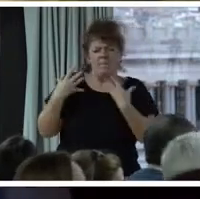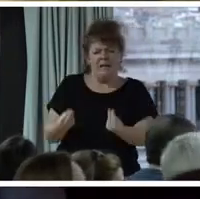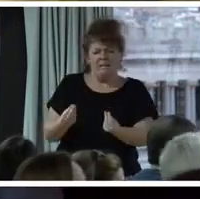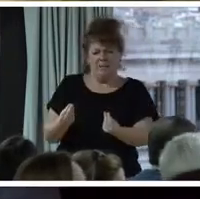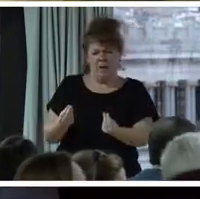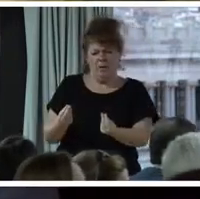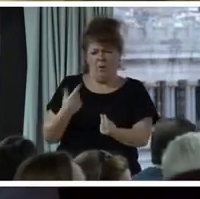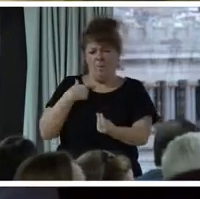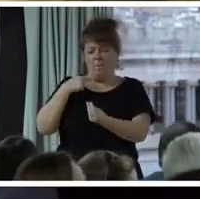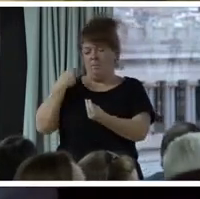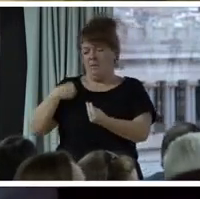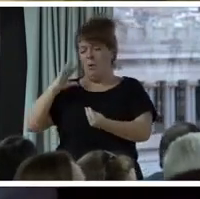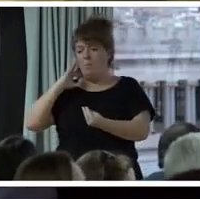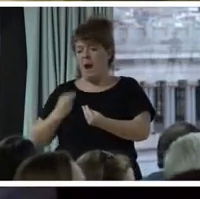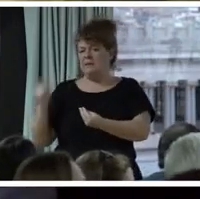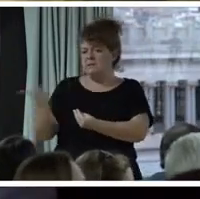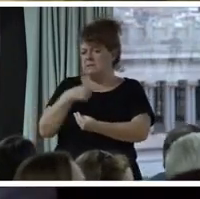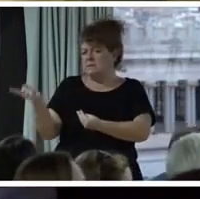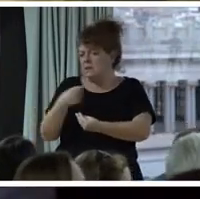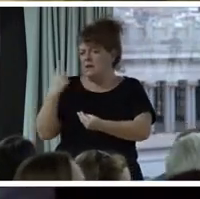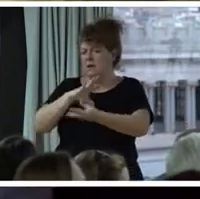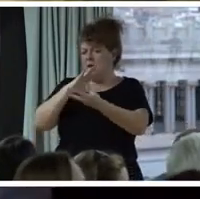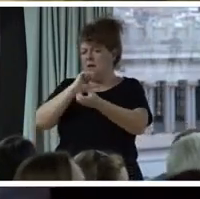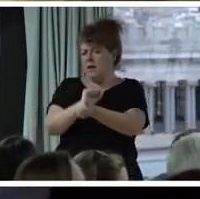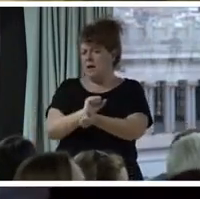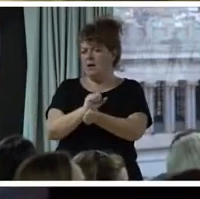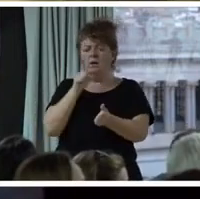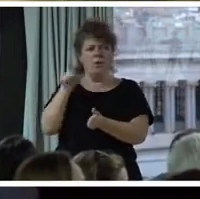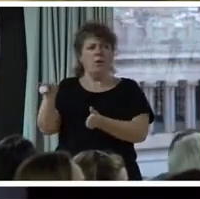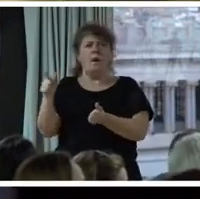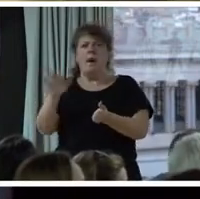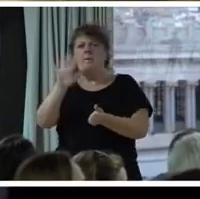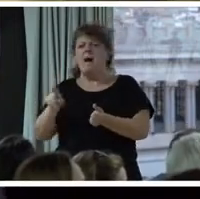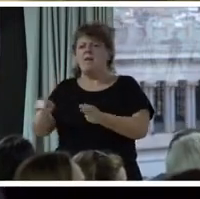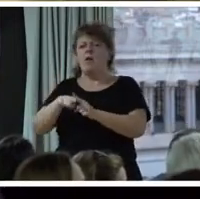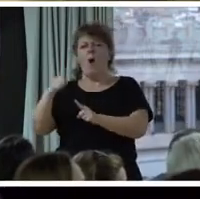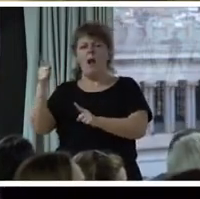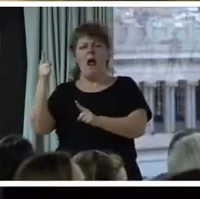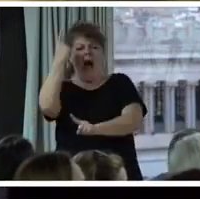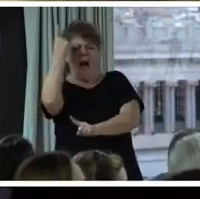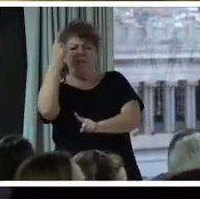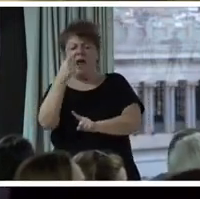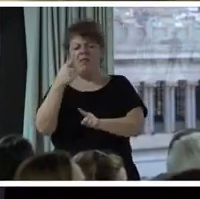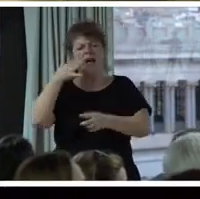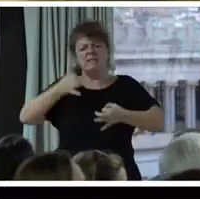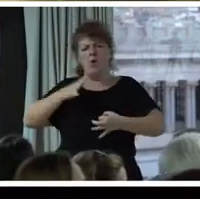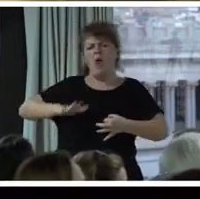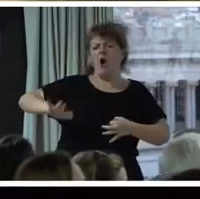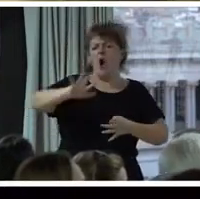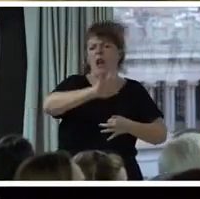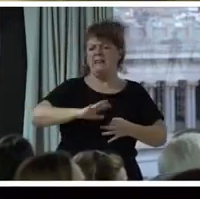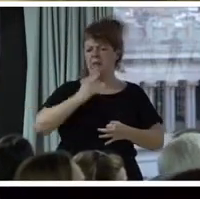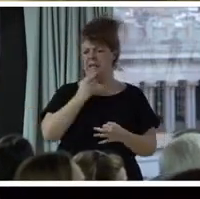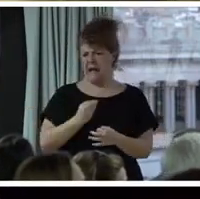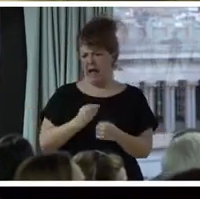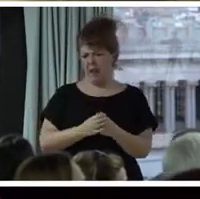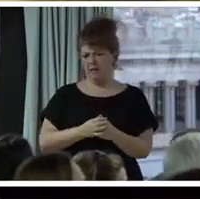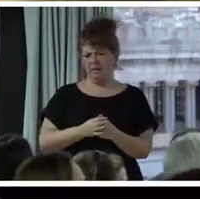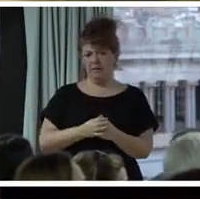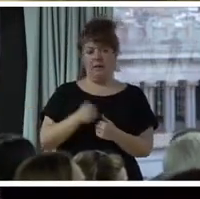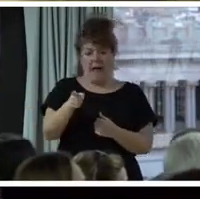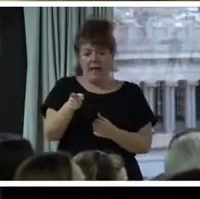los de los palestinos basada en el tratamiento de ellos como una amenaza a la seguridad colectiva de Israel